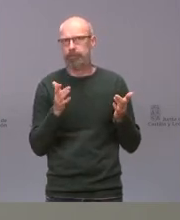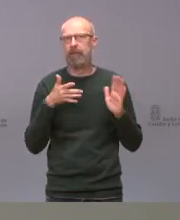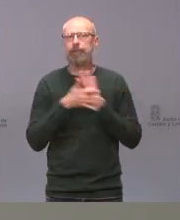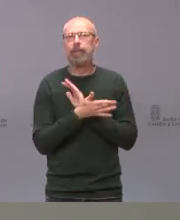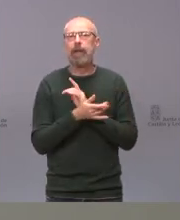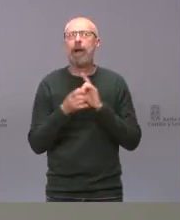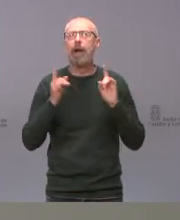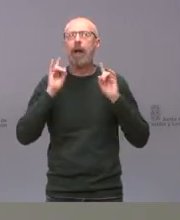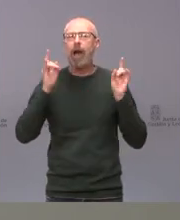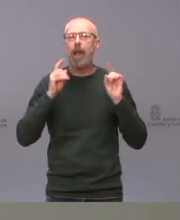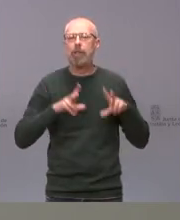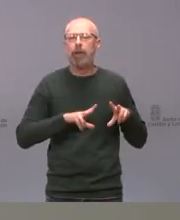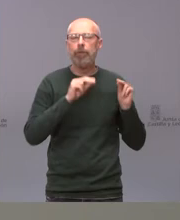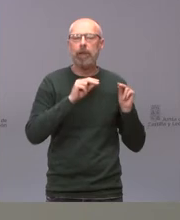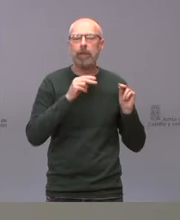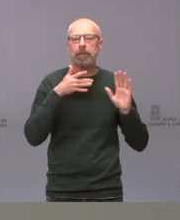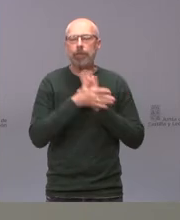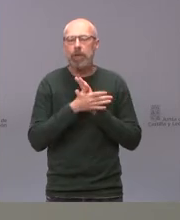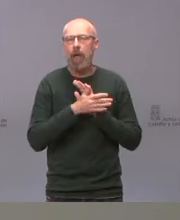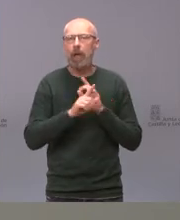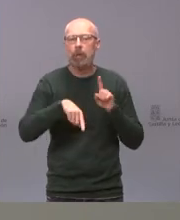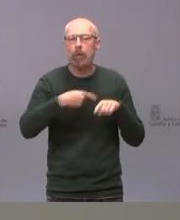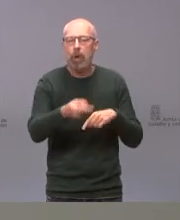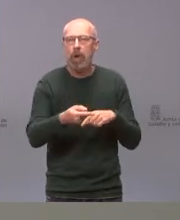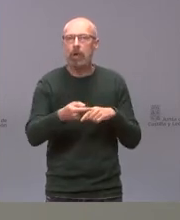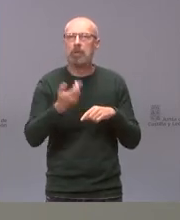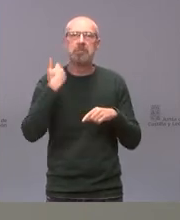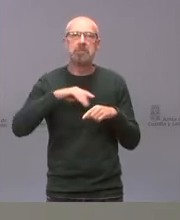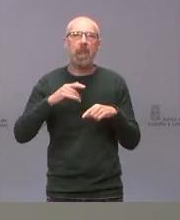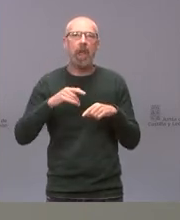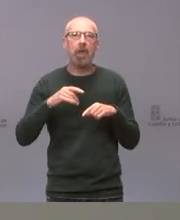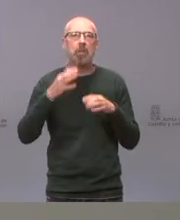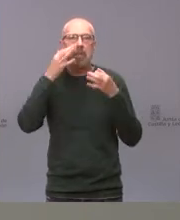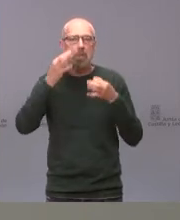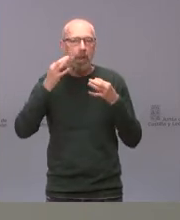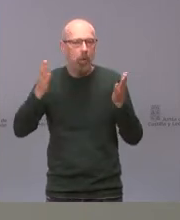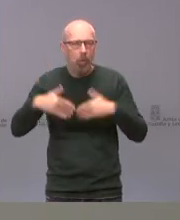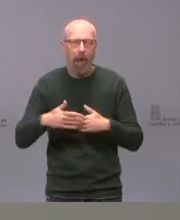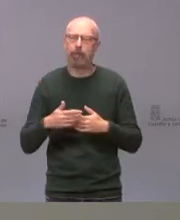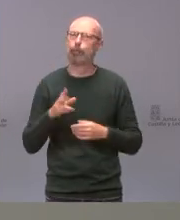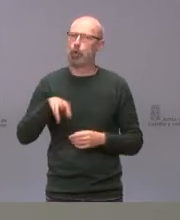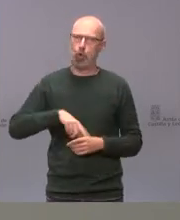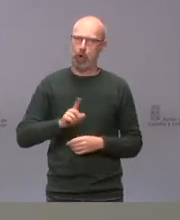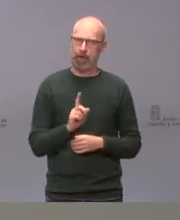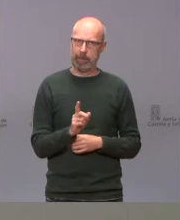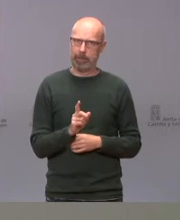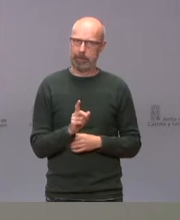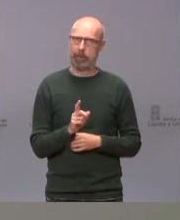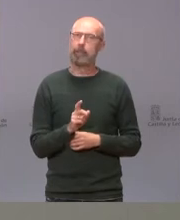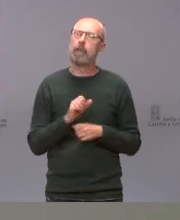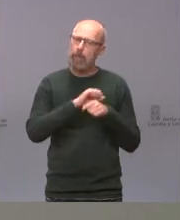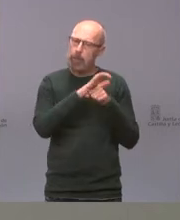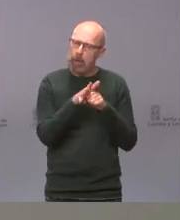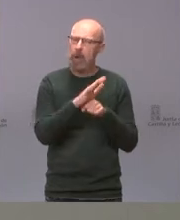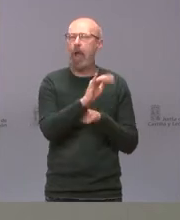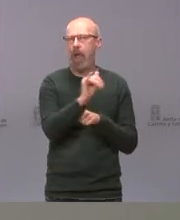decaimiento del estado de alarma no significa decaimiento de la pandemia. El coronavirus sigue existiendo